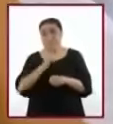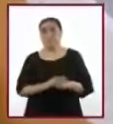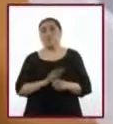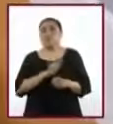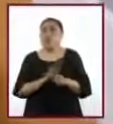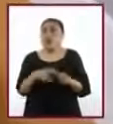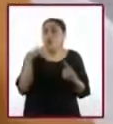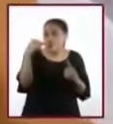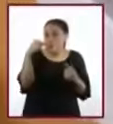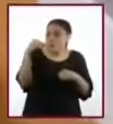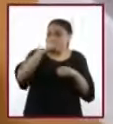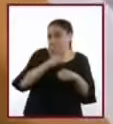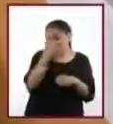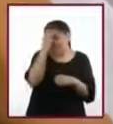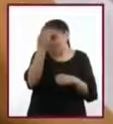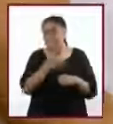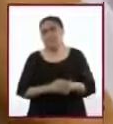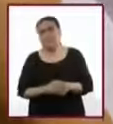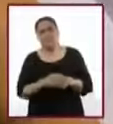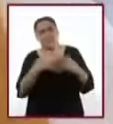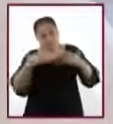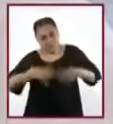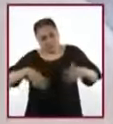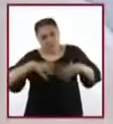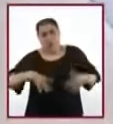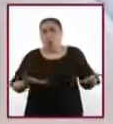del personaje, cómo se viste,